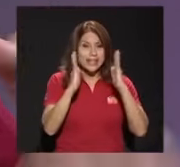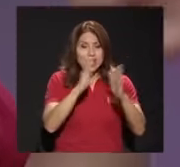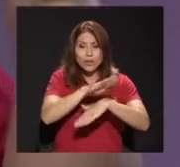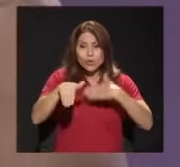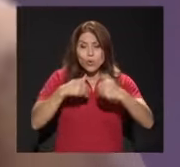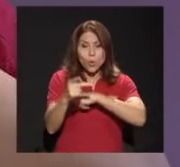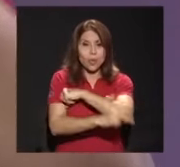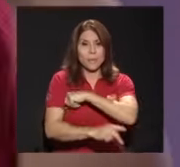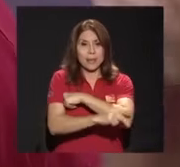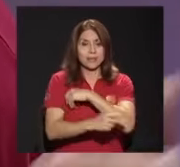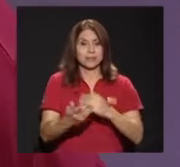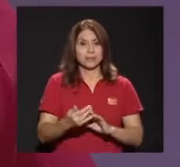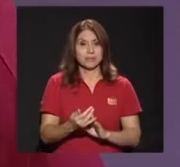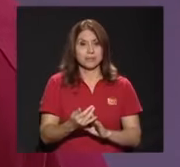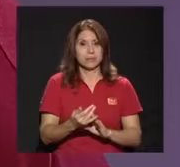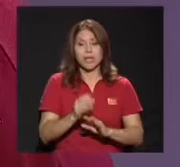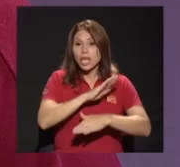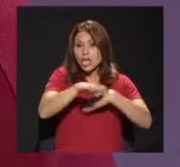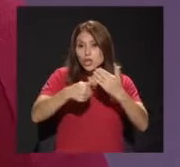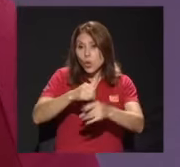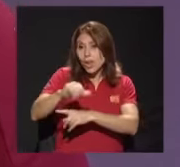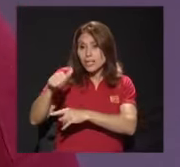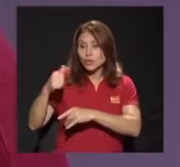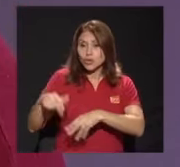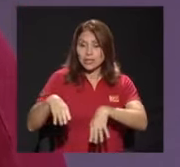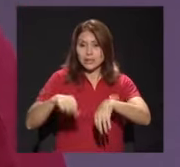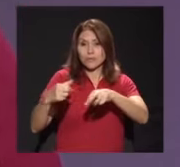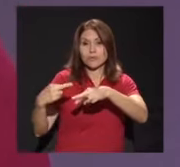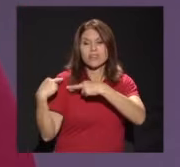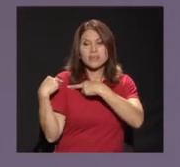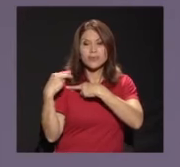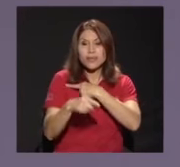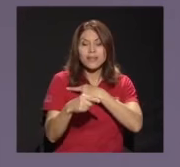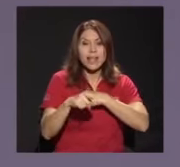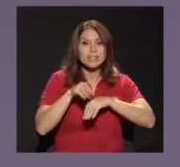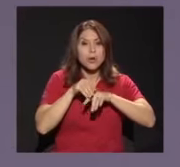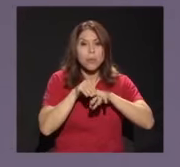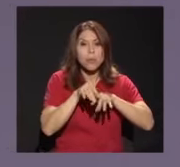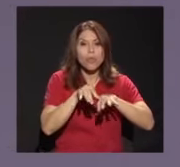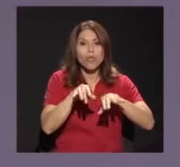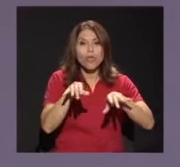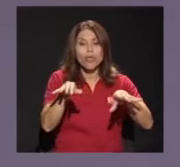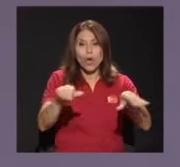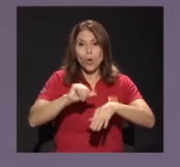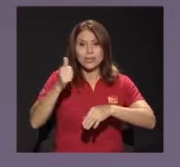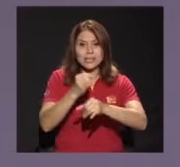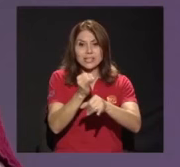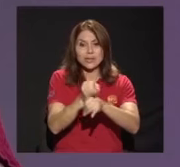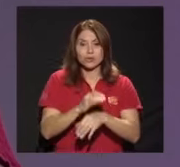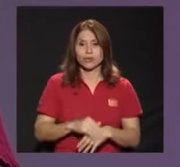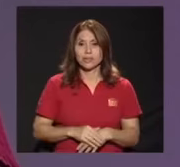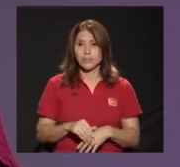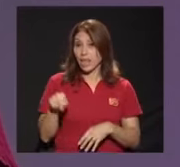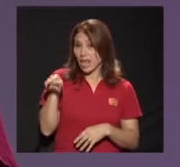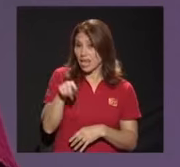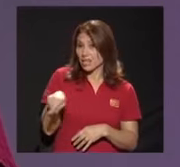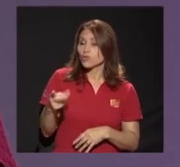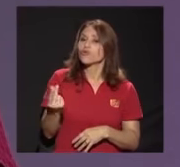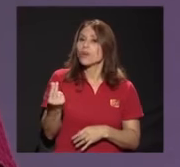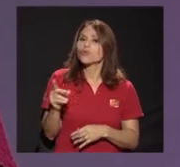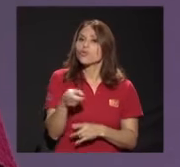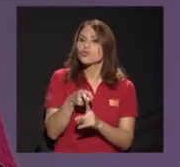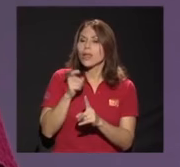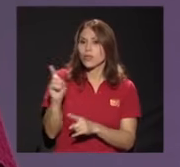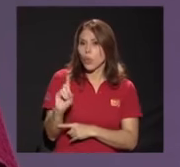resto de competencias traslapadas en el resto de instituciones, ¿verdad? ¿De dónde salen esos recursos? Una parte de los recursos van a ser